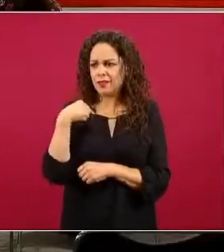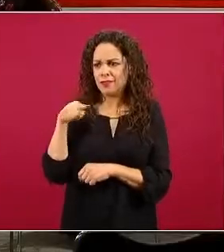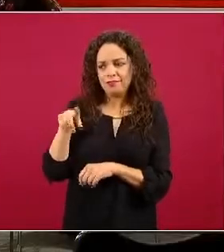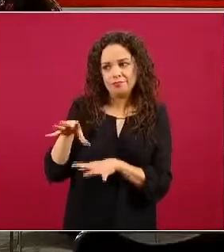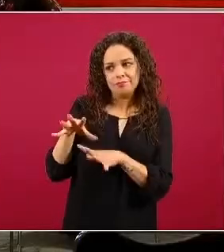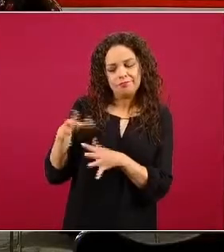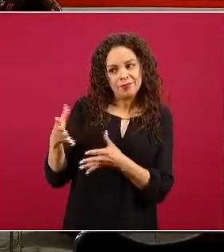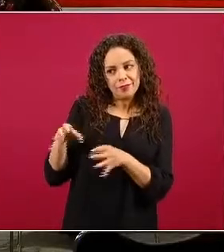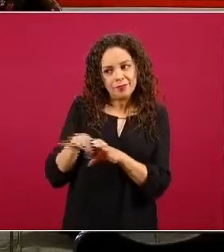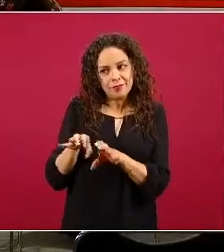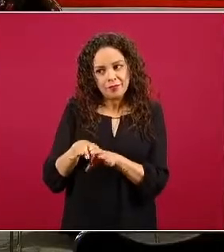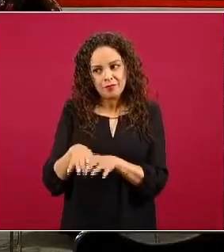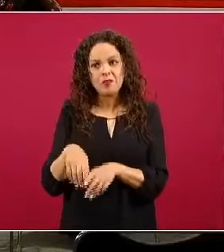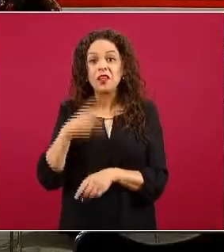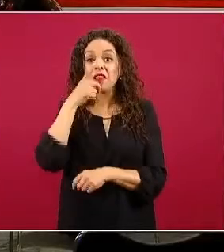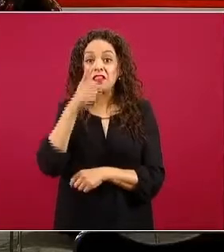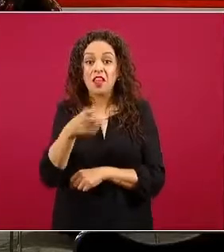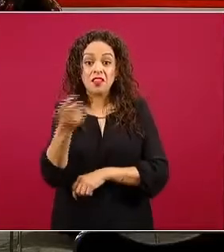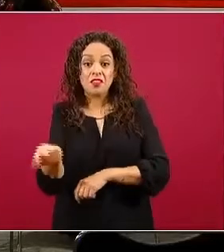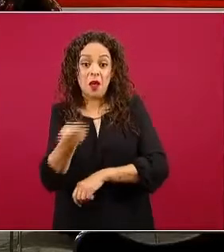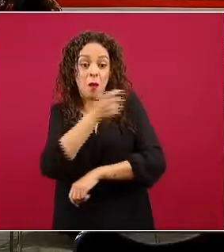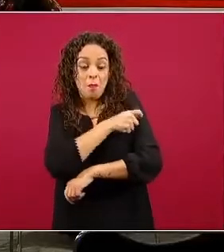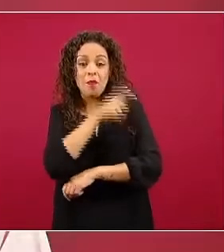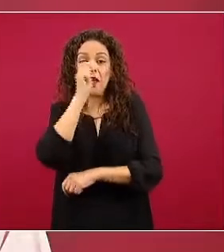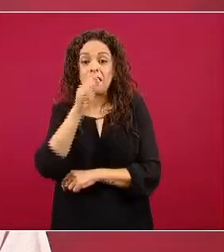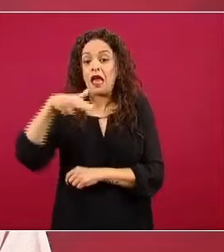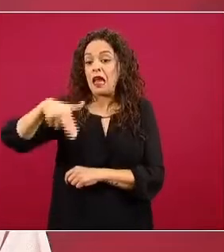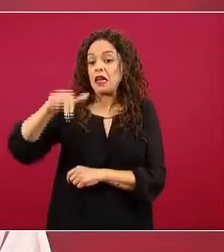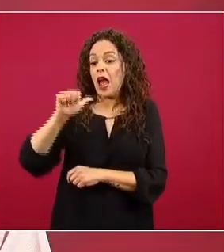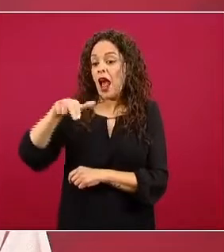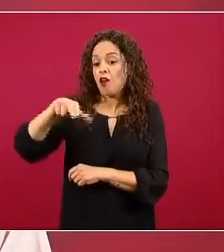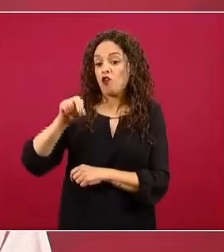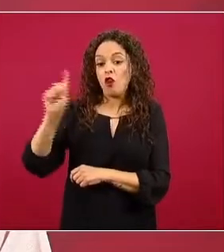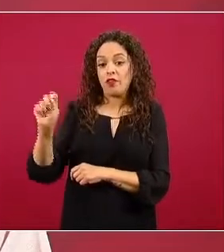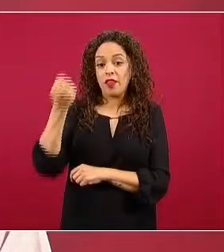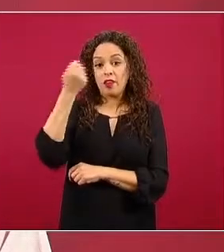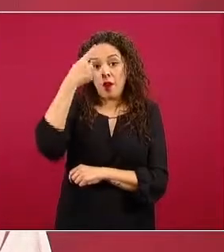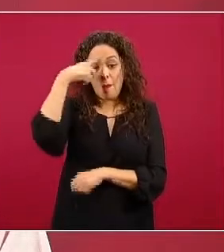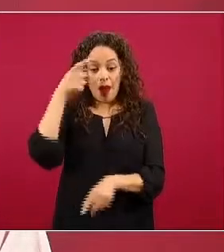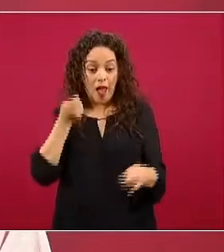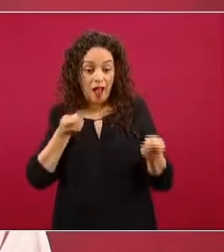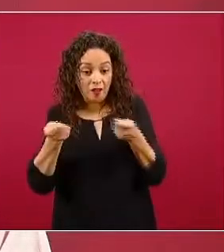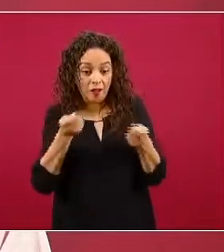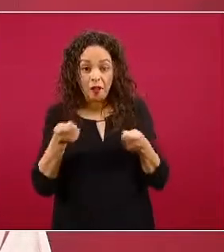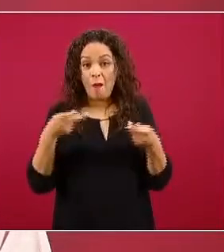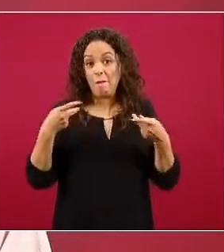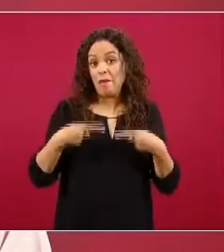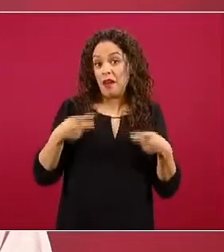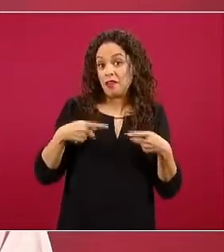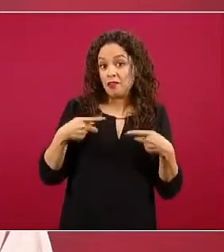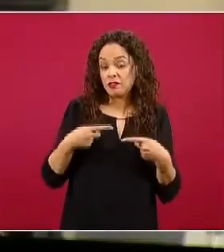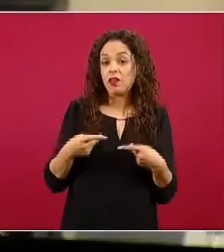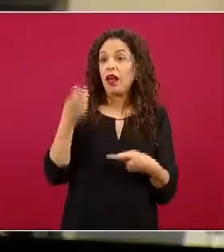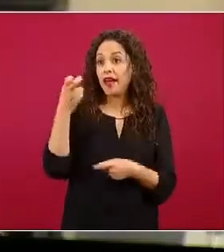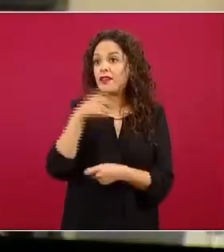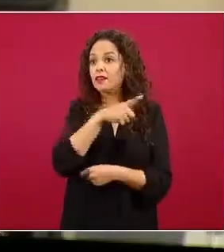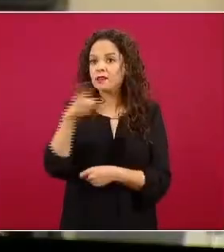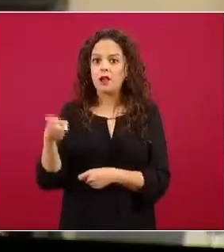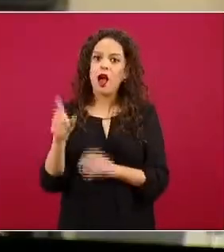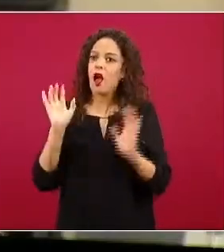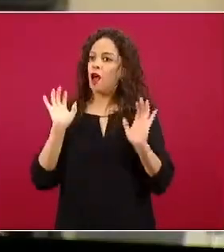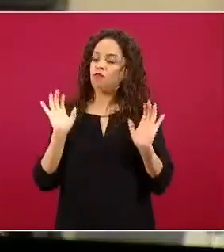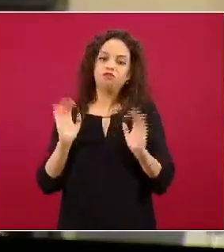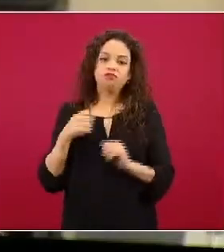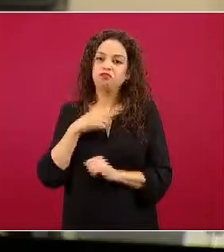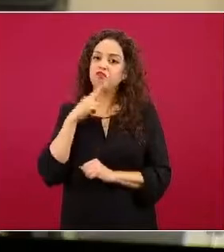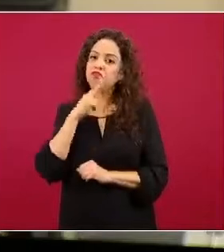inyectar nanotecnología y que con esto nos van a tener controlados, y mucha gente dice, no, yo no me voy a vacunar